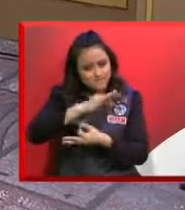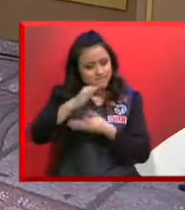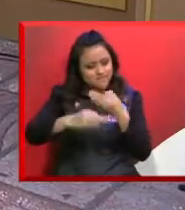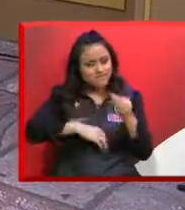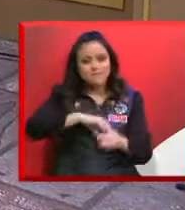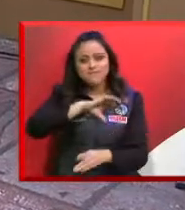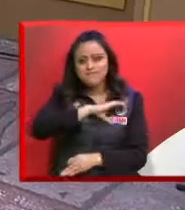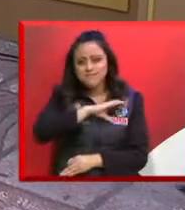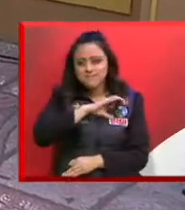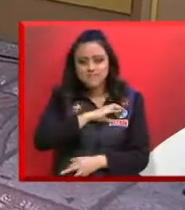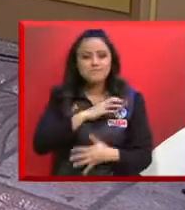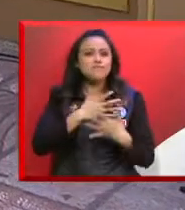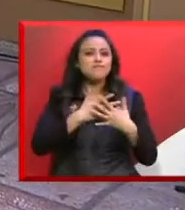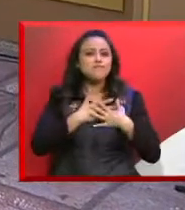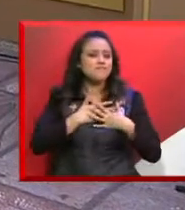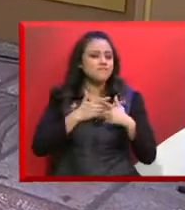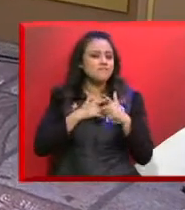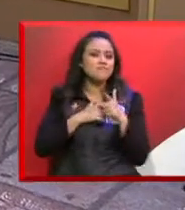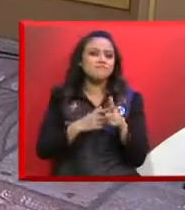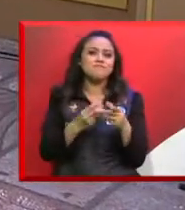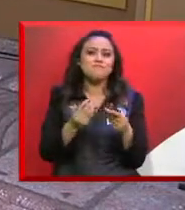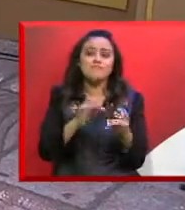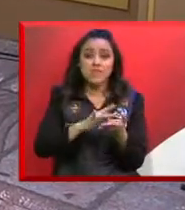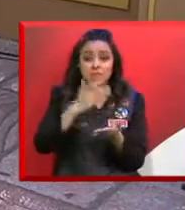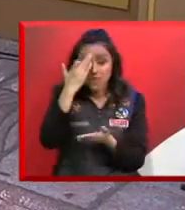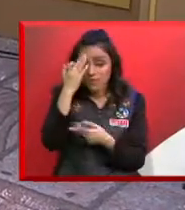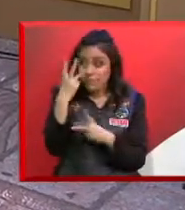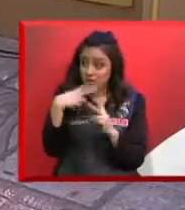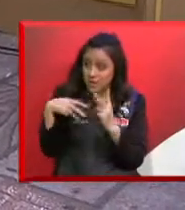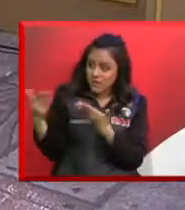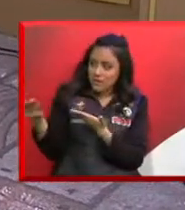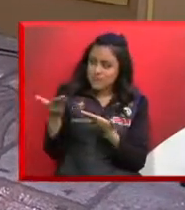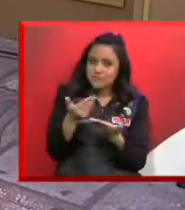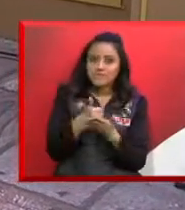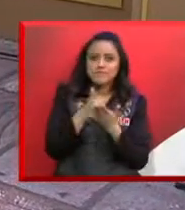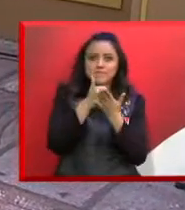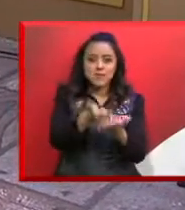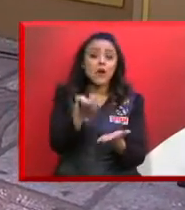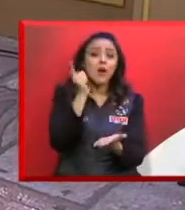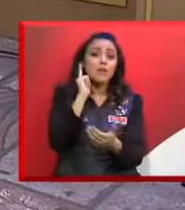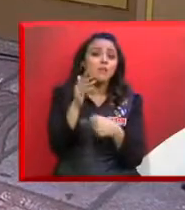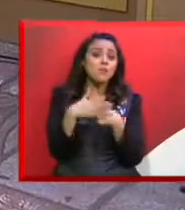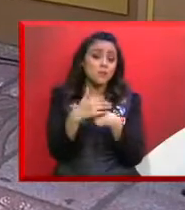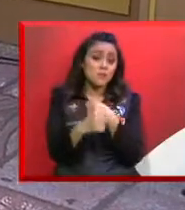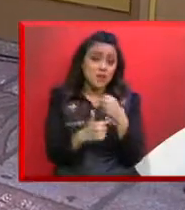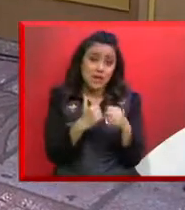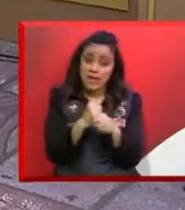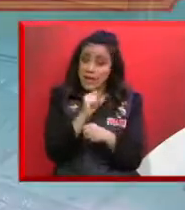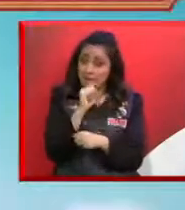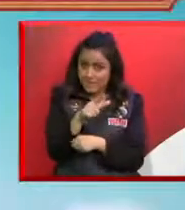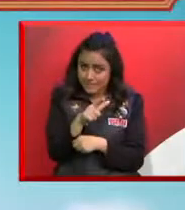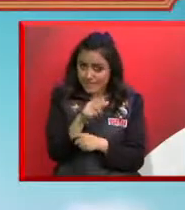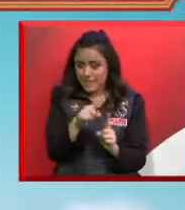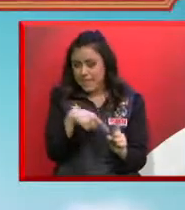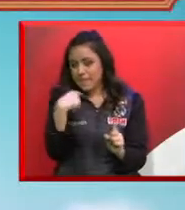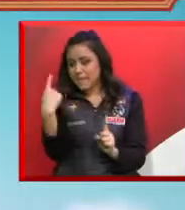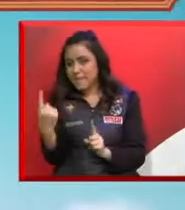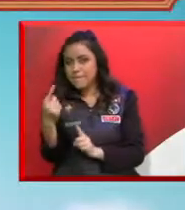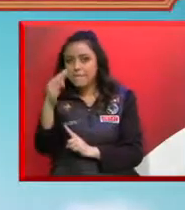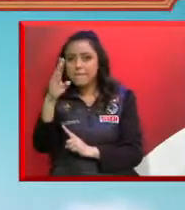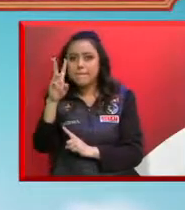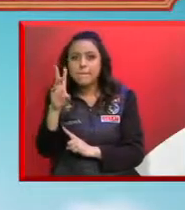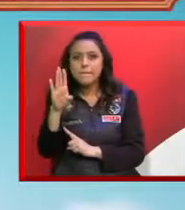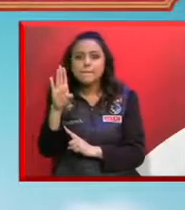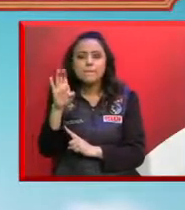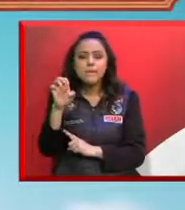cariño, compromiso con esta campaña. Ya es bastante tiempo que vienen apoyándonos, ojalá que así sea el próximo año. Y de ese lado se encuentra Venasco, ya listo para